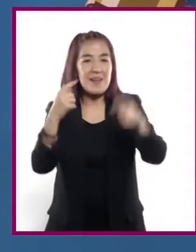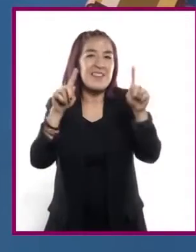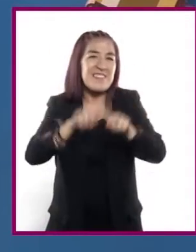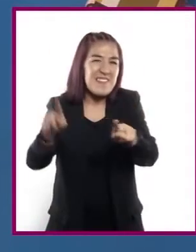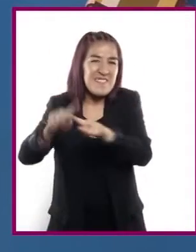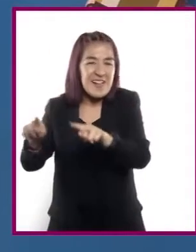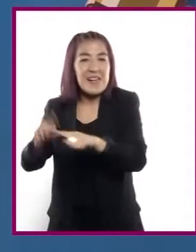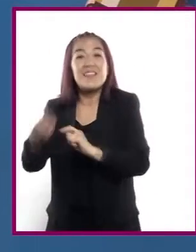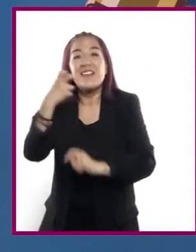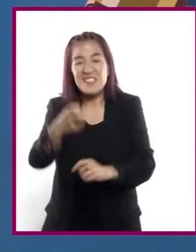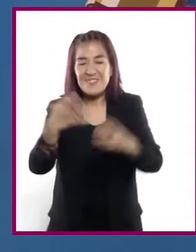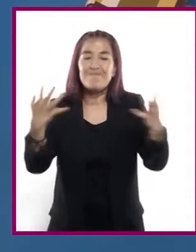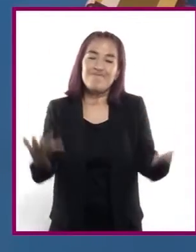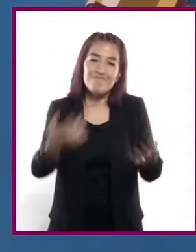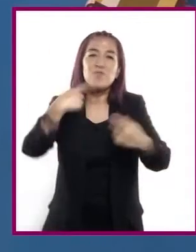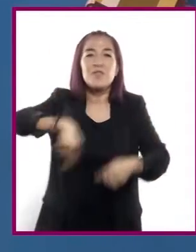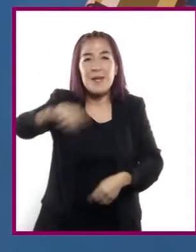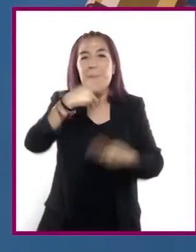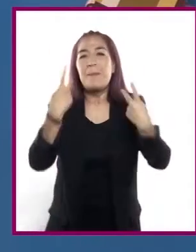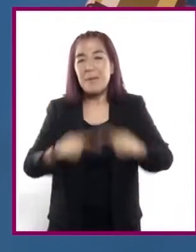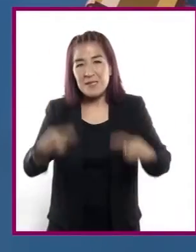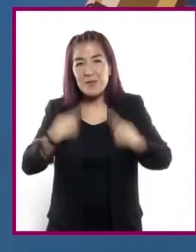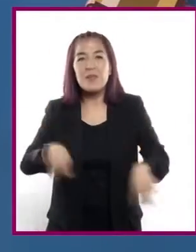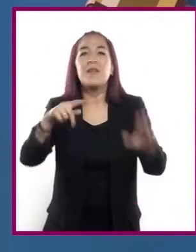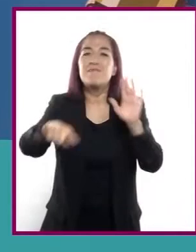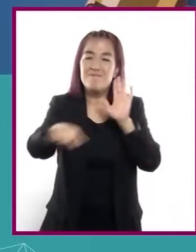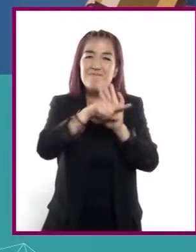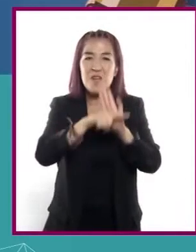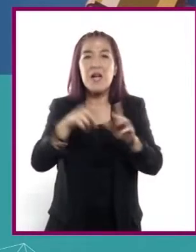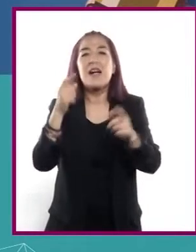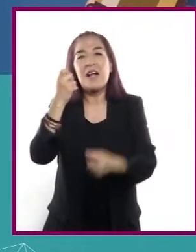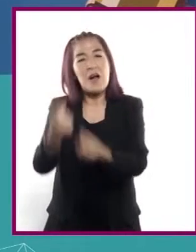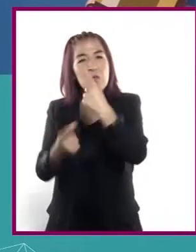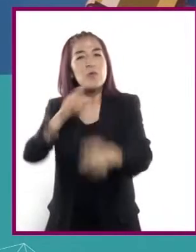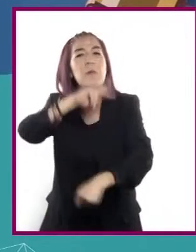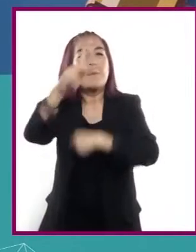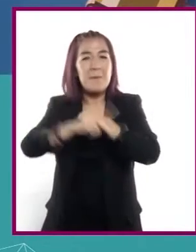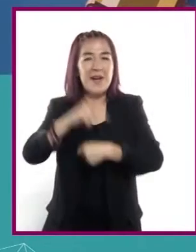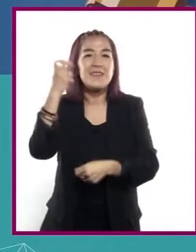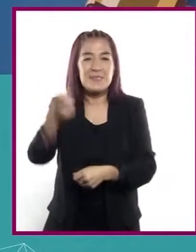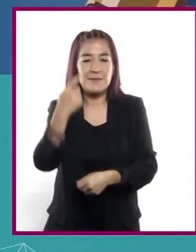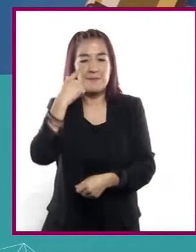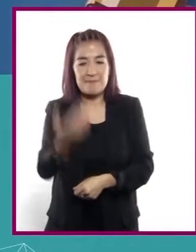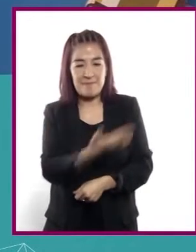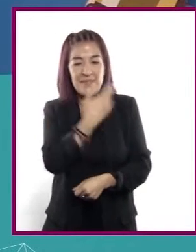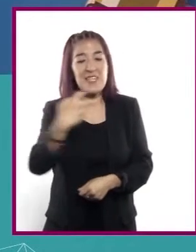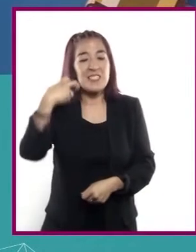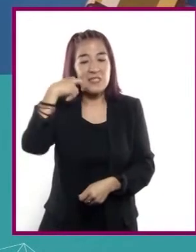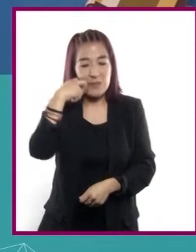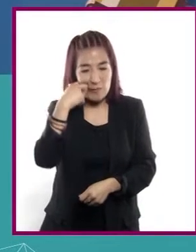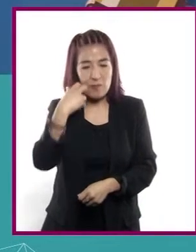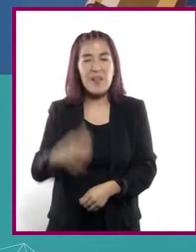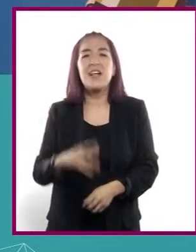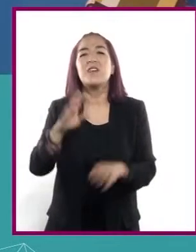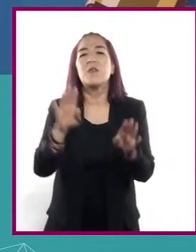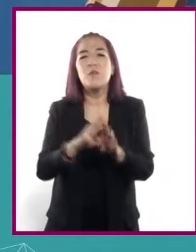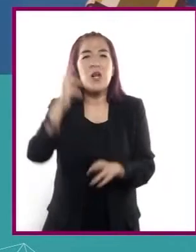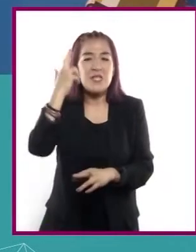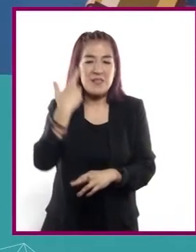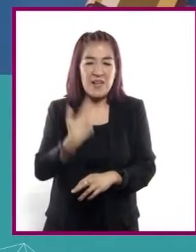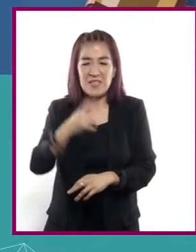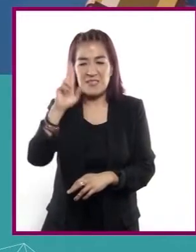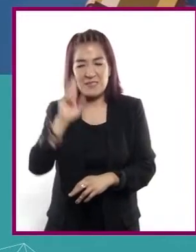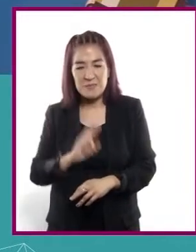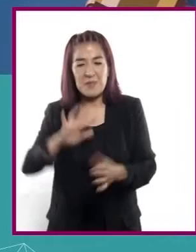provocado conductas negativas en algunos países del mundo, como la xenofobia, racismo,